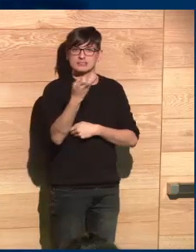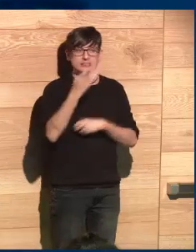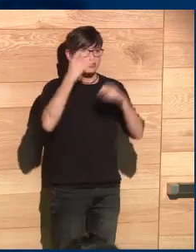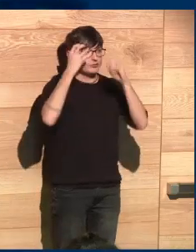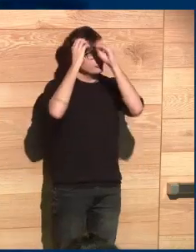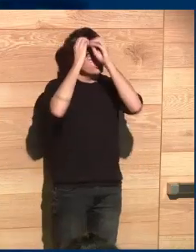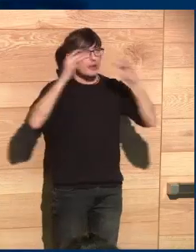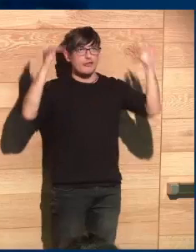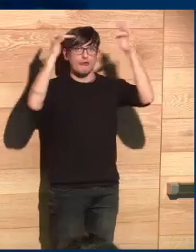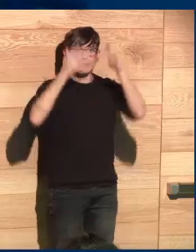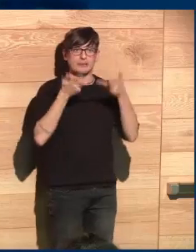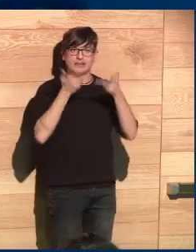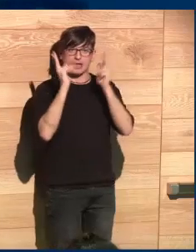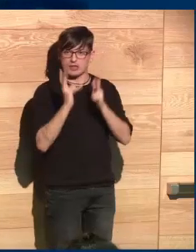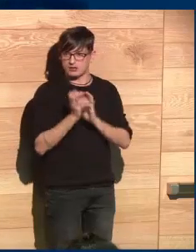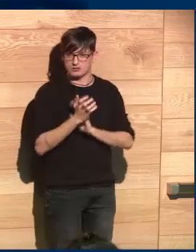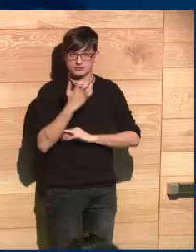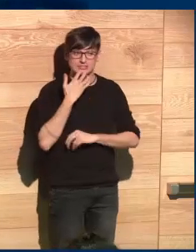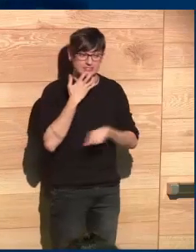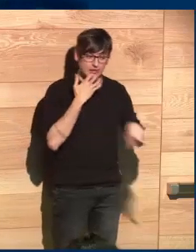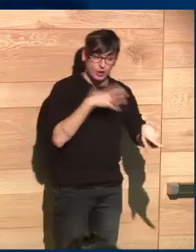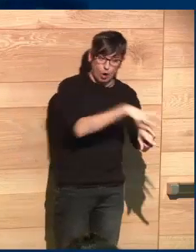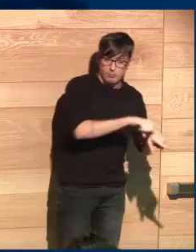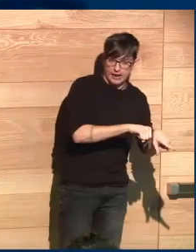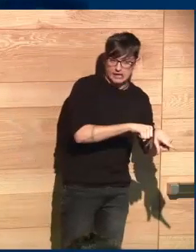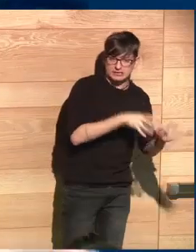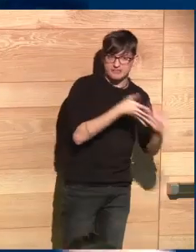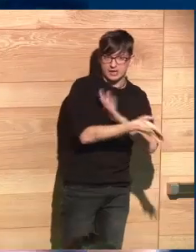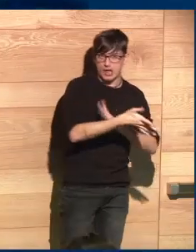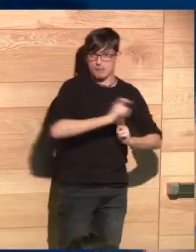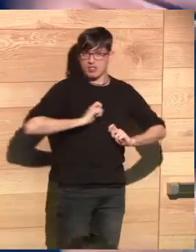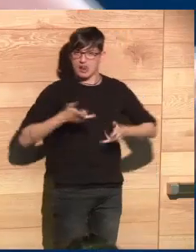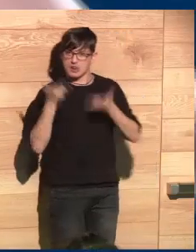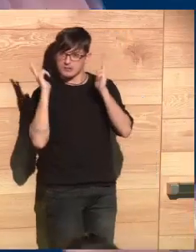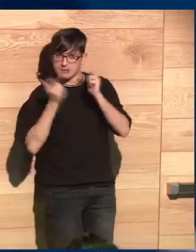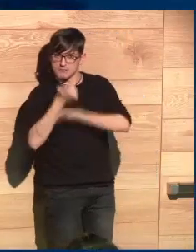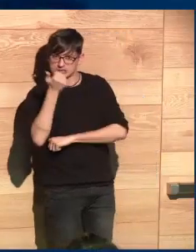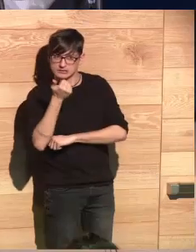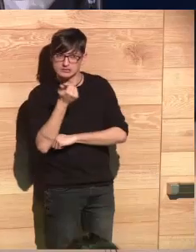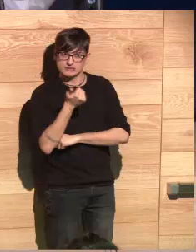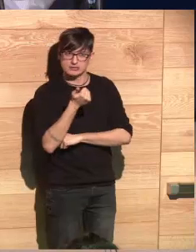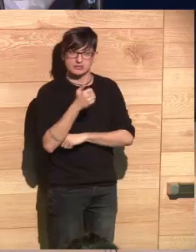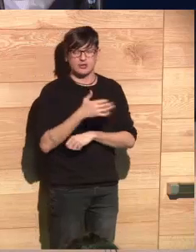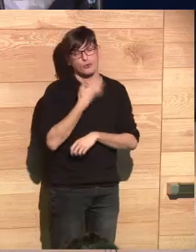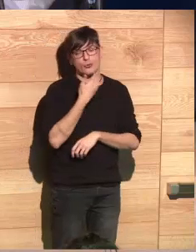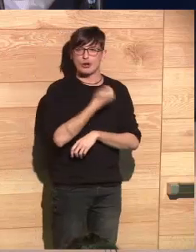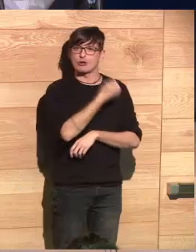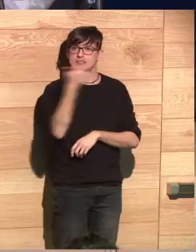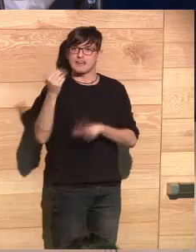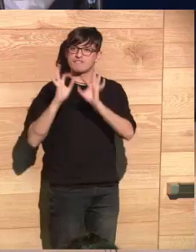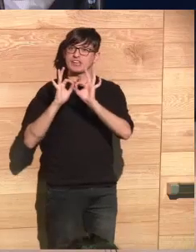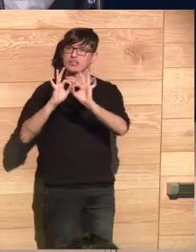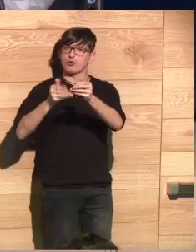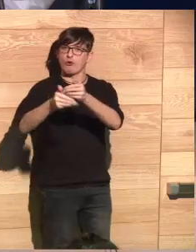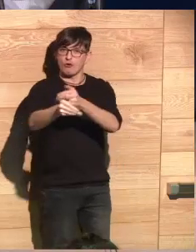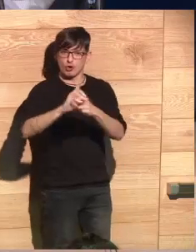libertad. De si tú compras esto, vas a ser más libre. Claro, Westworld, ¿no? Como el Exacto, oeste, el oeste exacto. infinito. Porque no hay